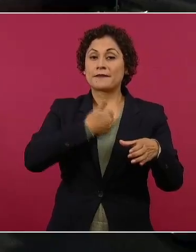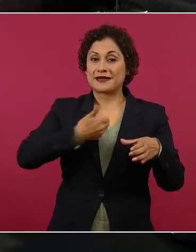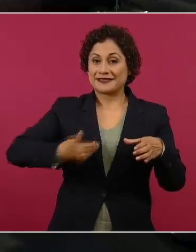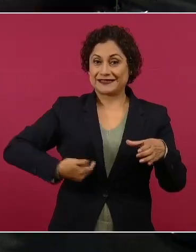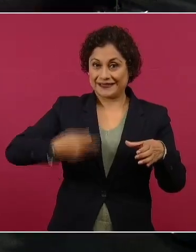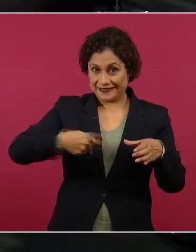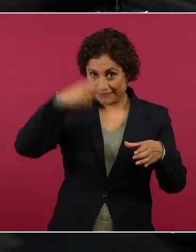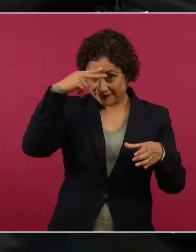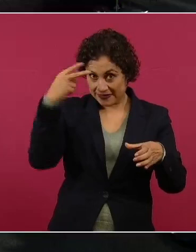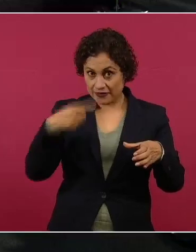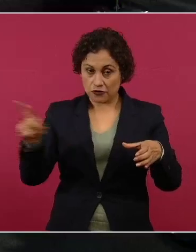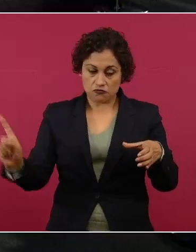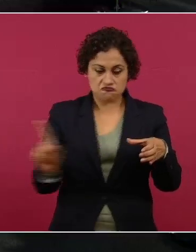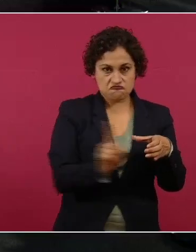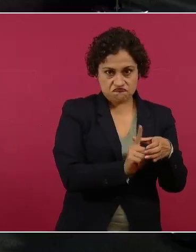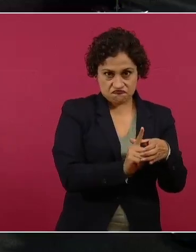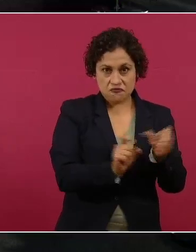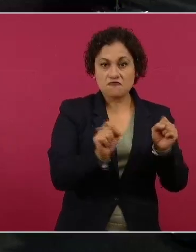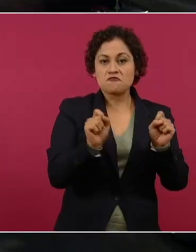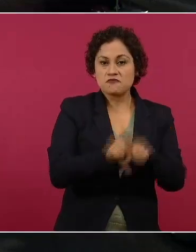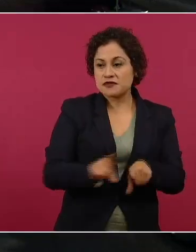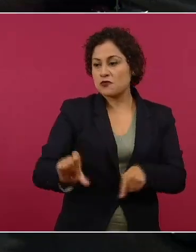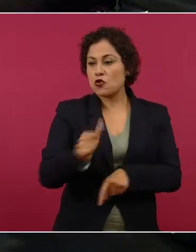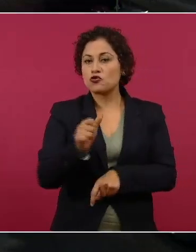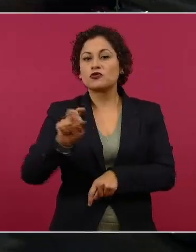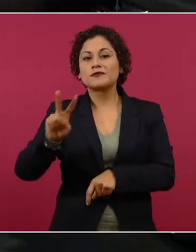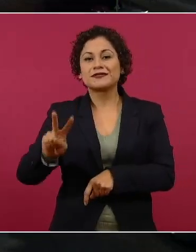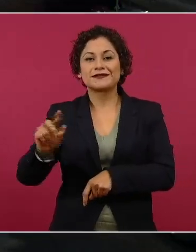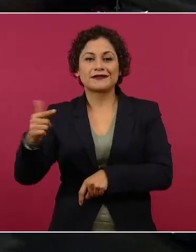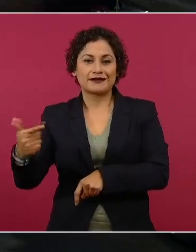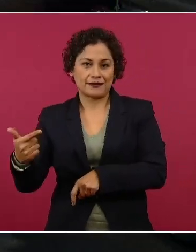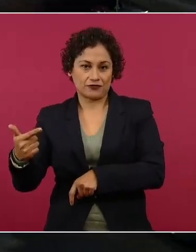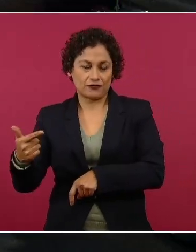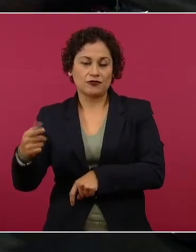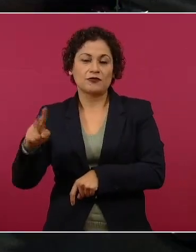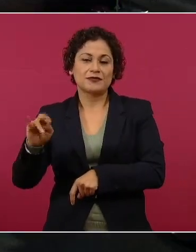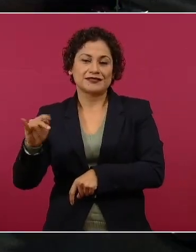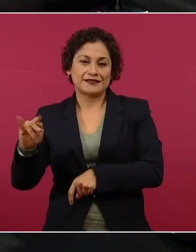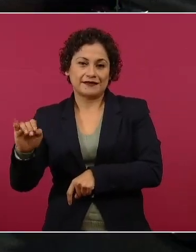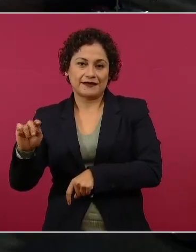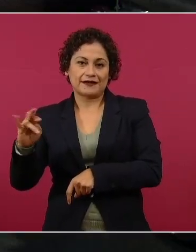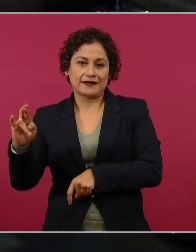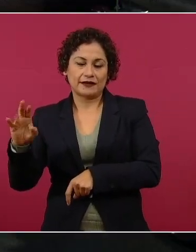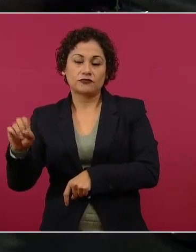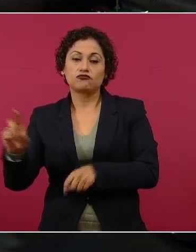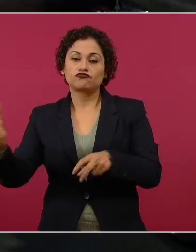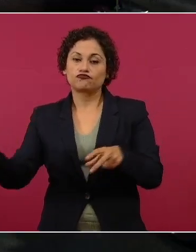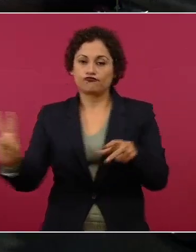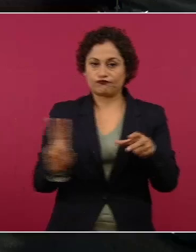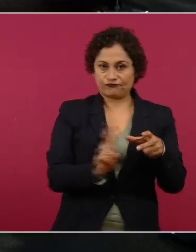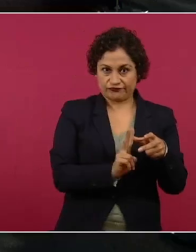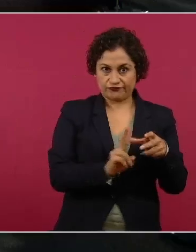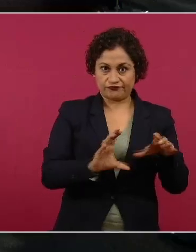Guerrero. Pero la logia, que eran como partidos,